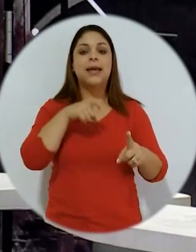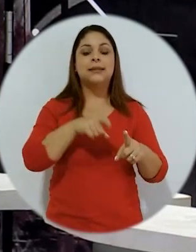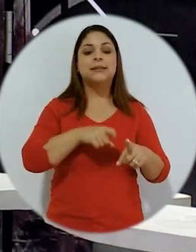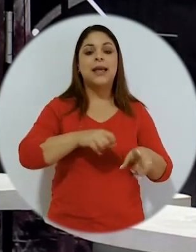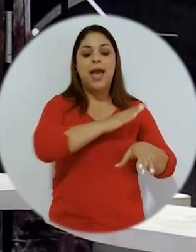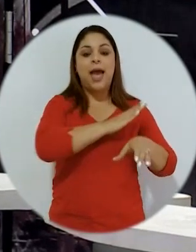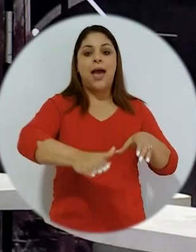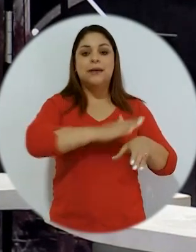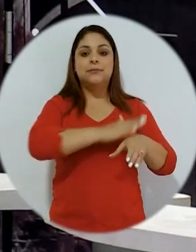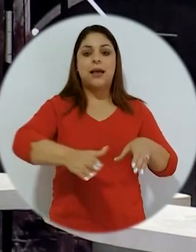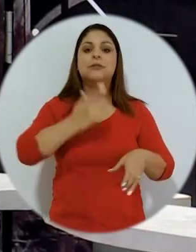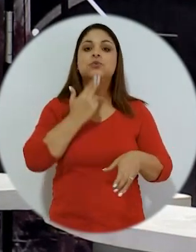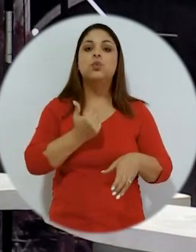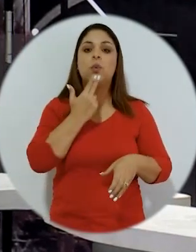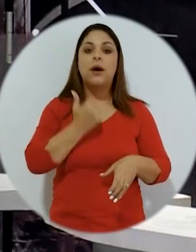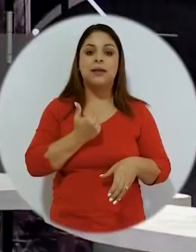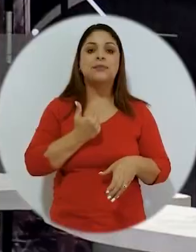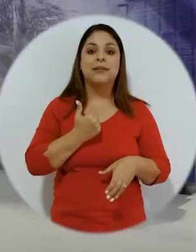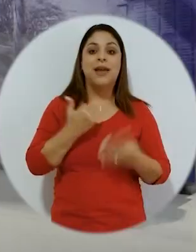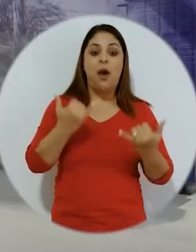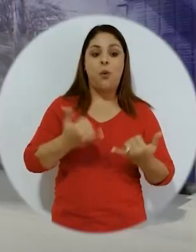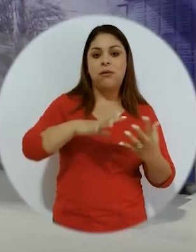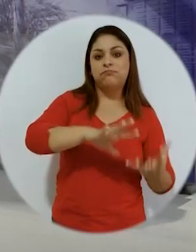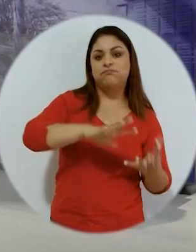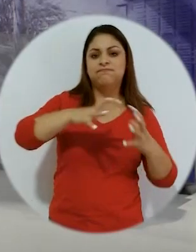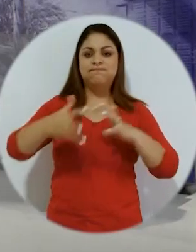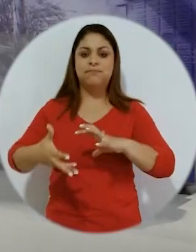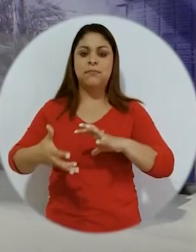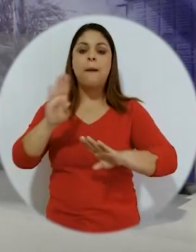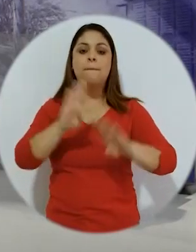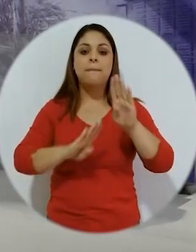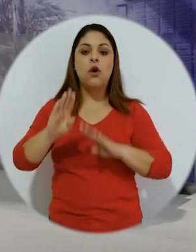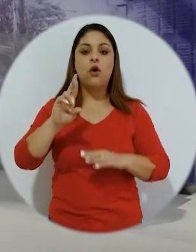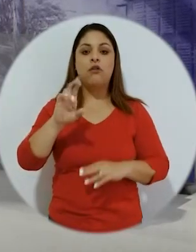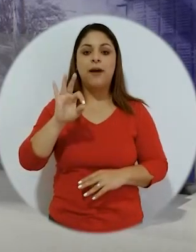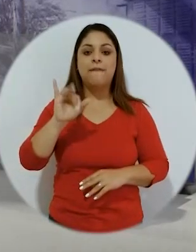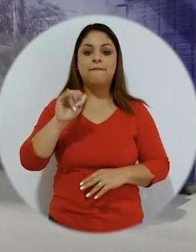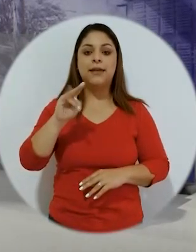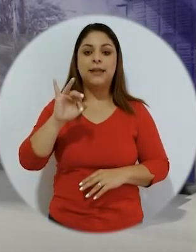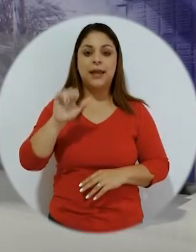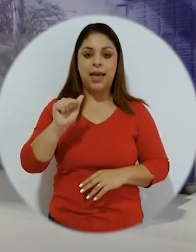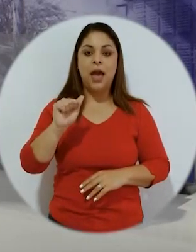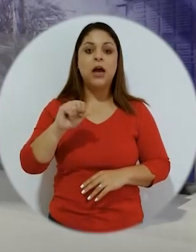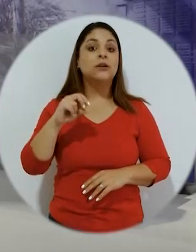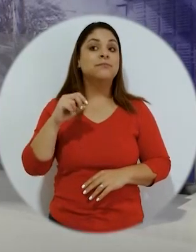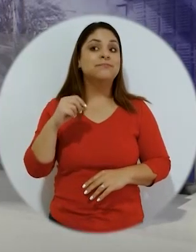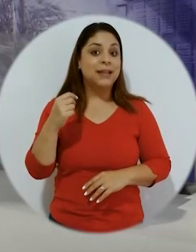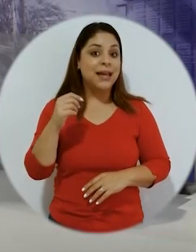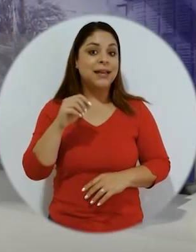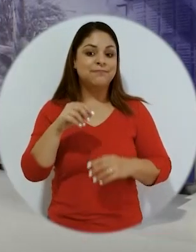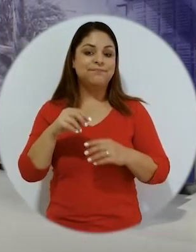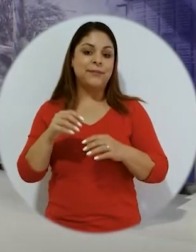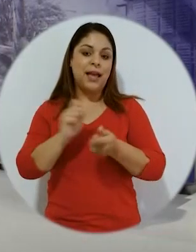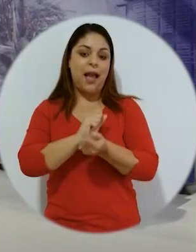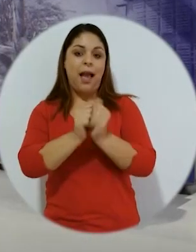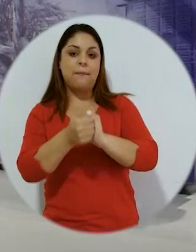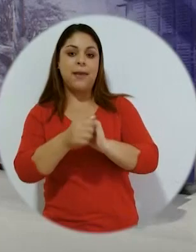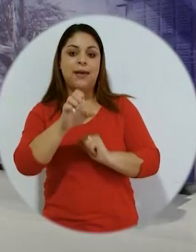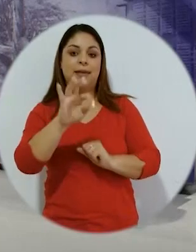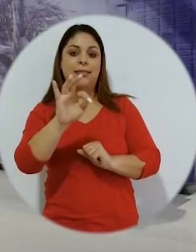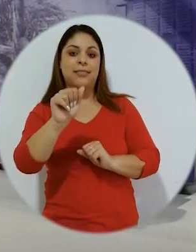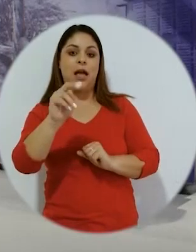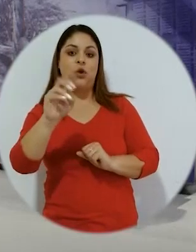a partir de caña de azúcar y cómo en este momento se están transformando en una biorefinería no solo de etanol, sino